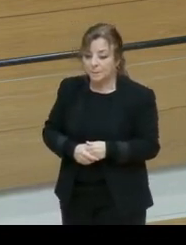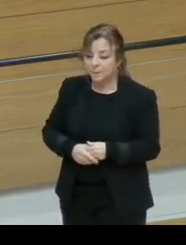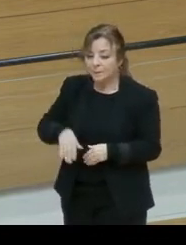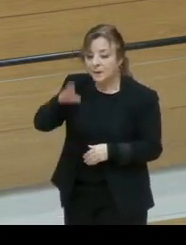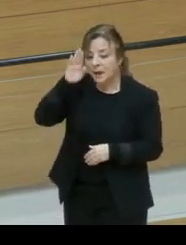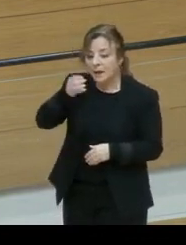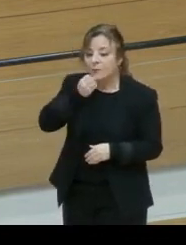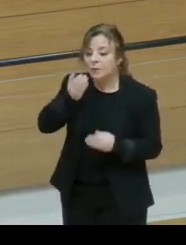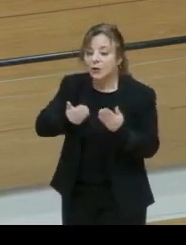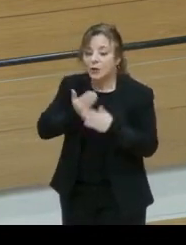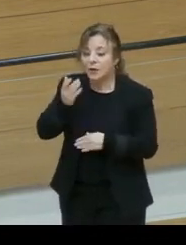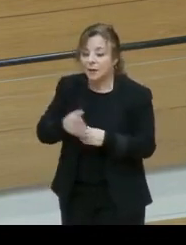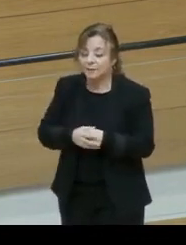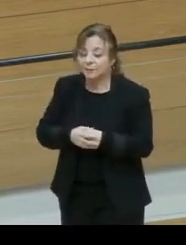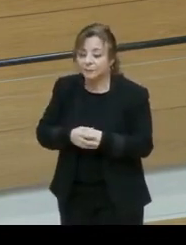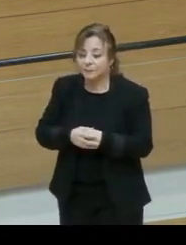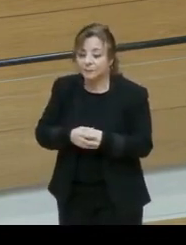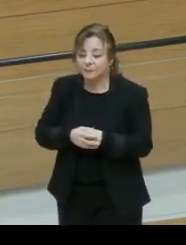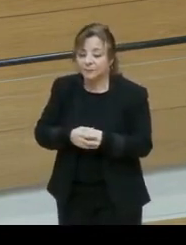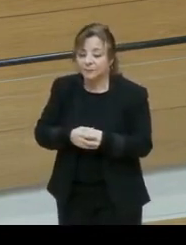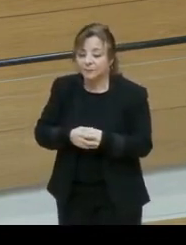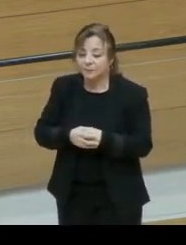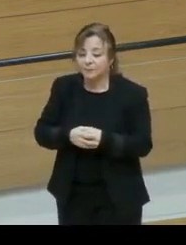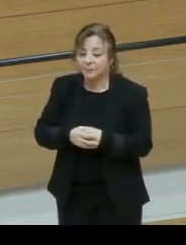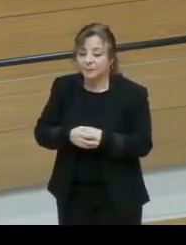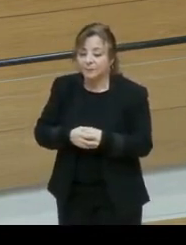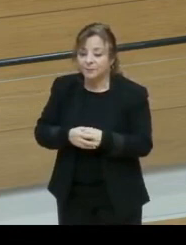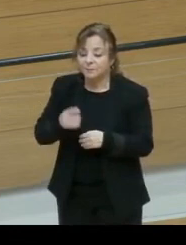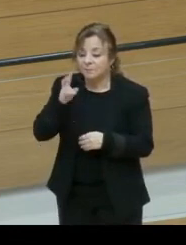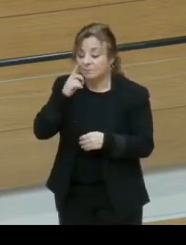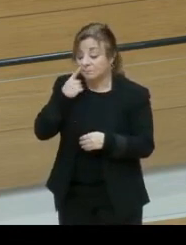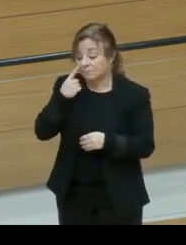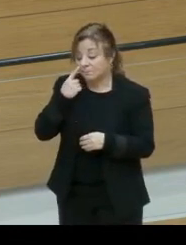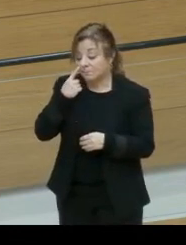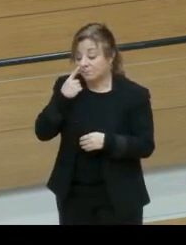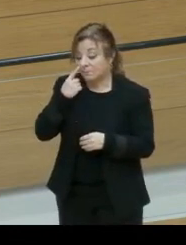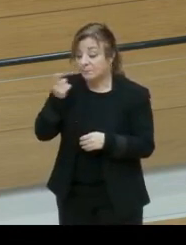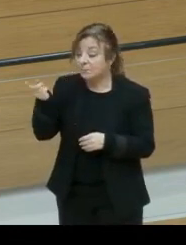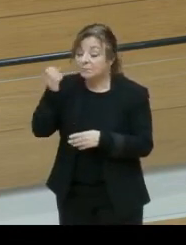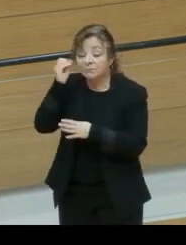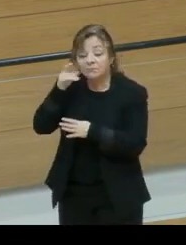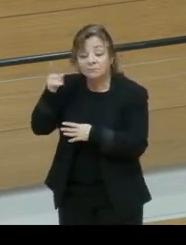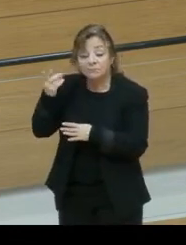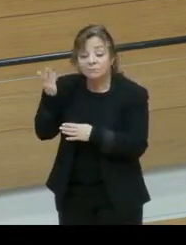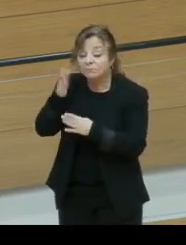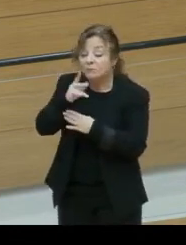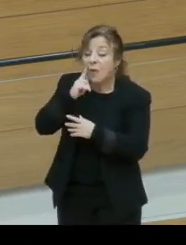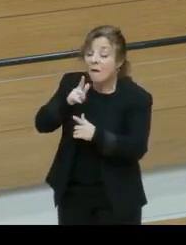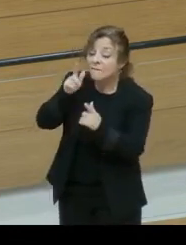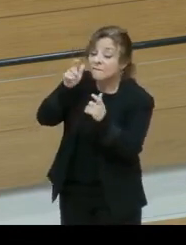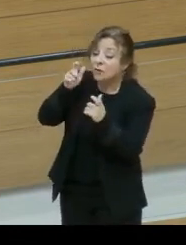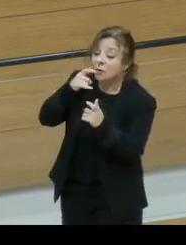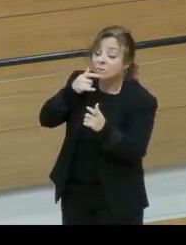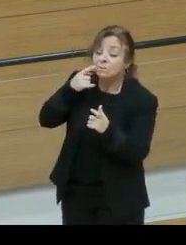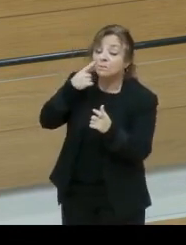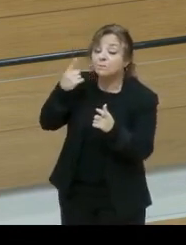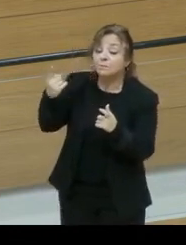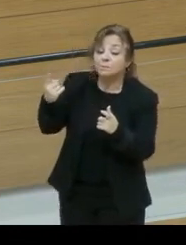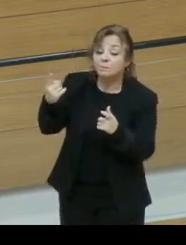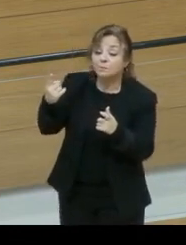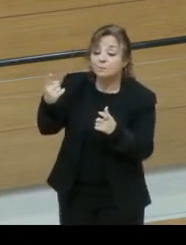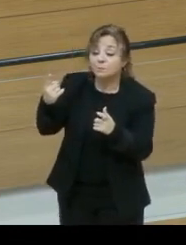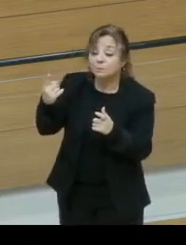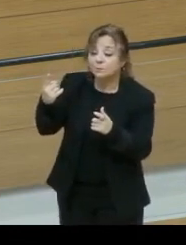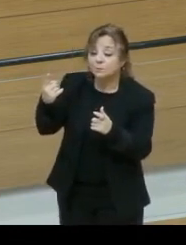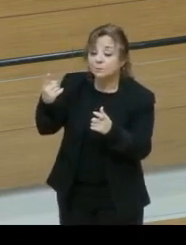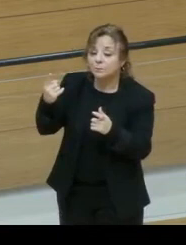Hola, buenos días otra vez. Mira, en la presentación has enseñado una imagen en la que se ven, nos has